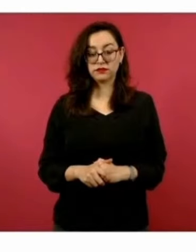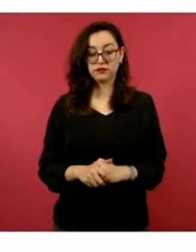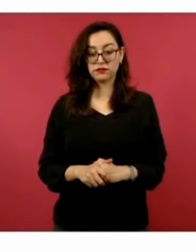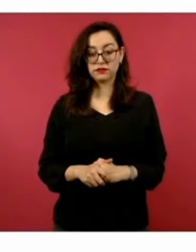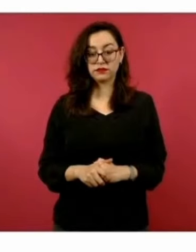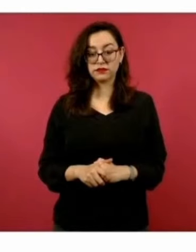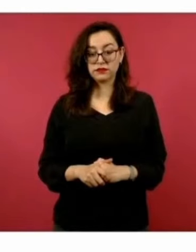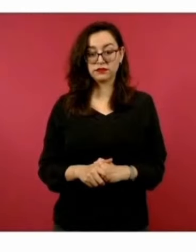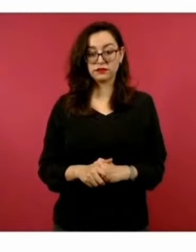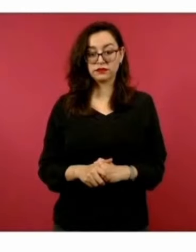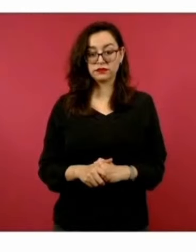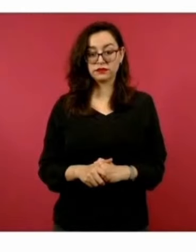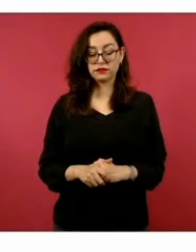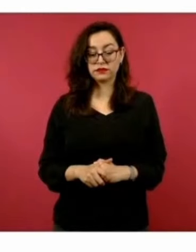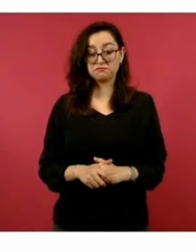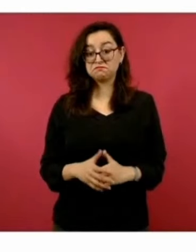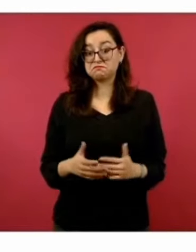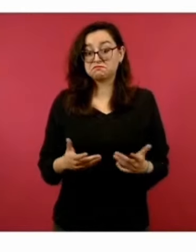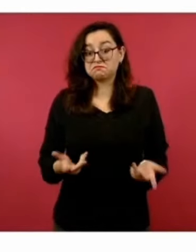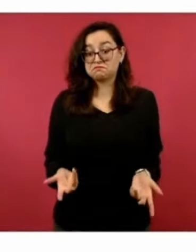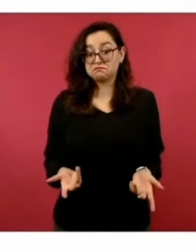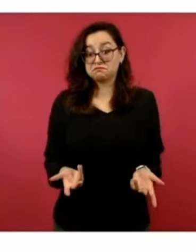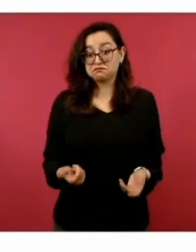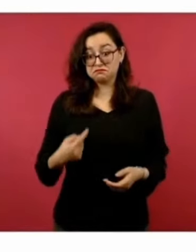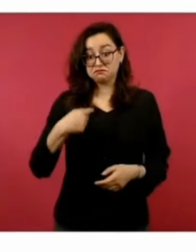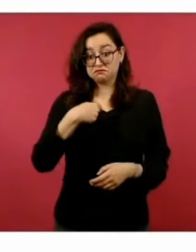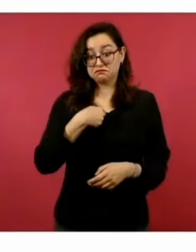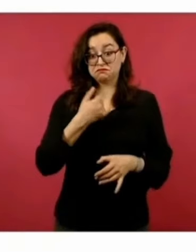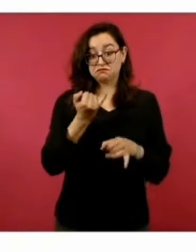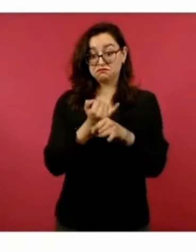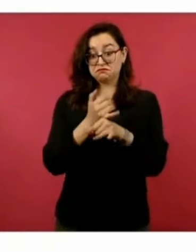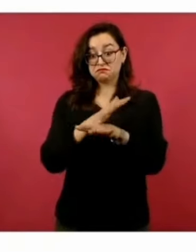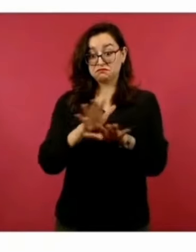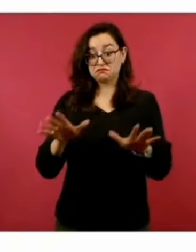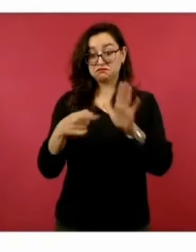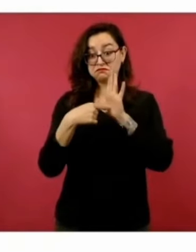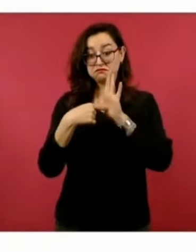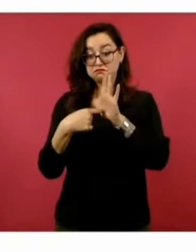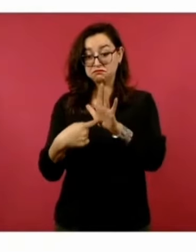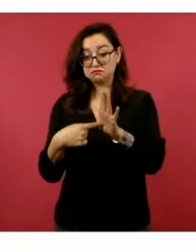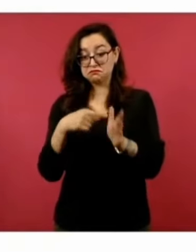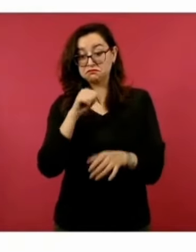no informamos sobre esto da esta